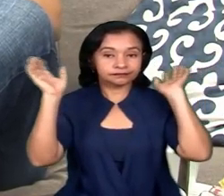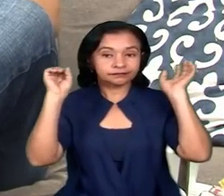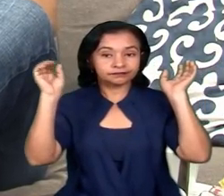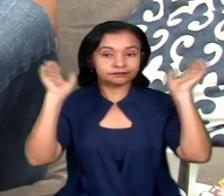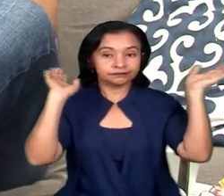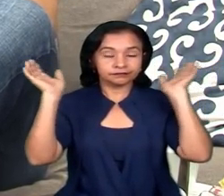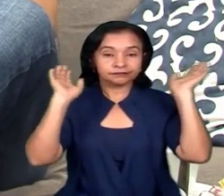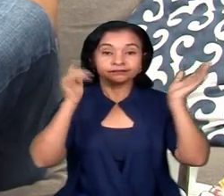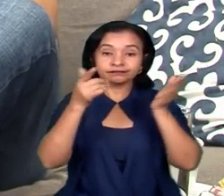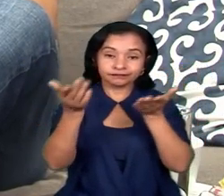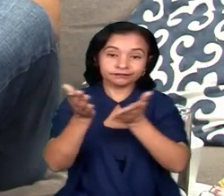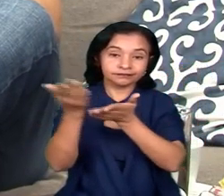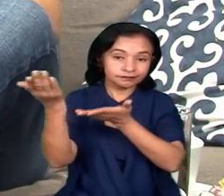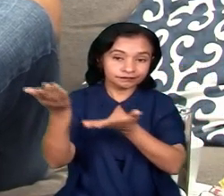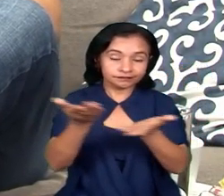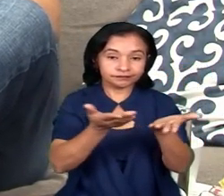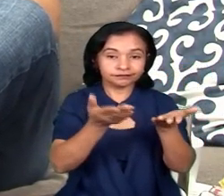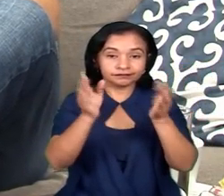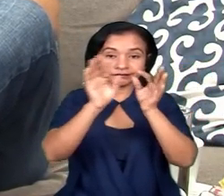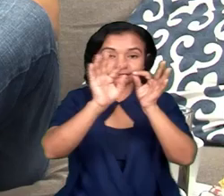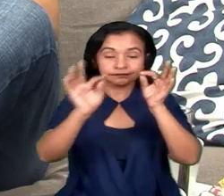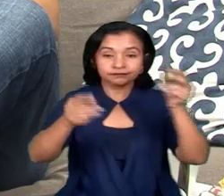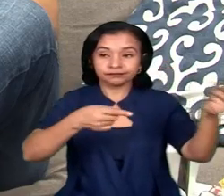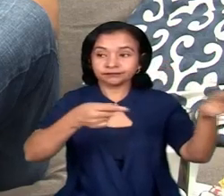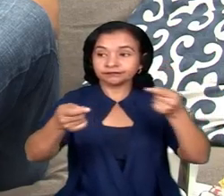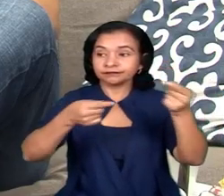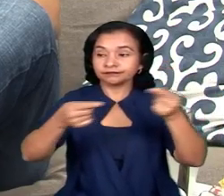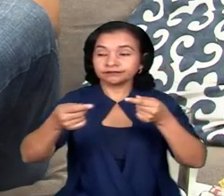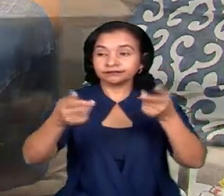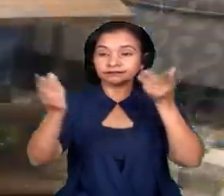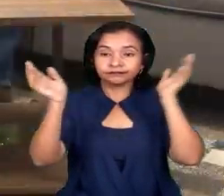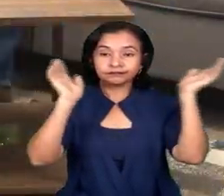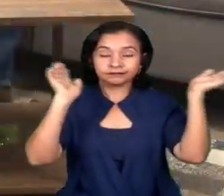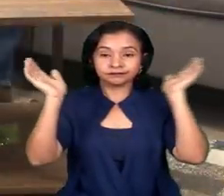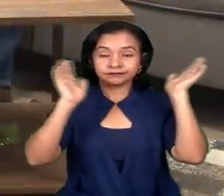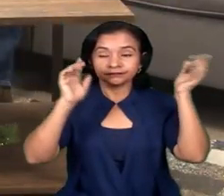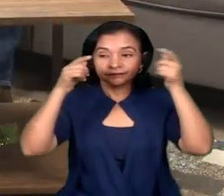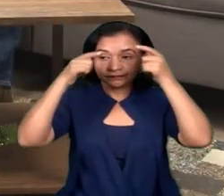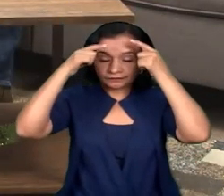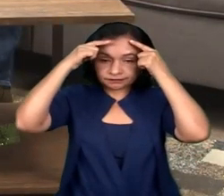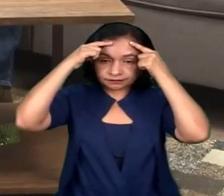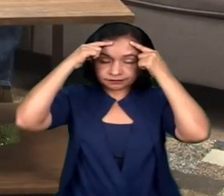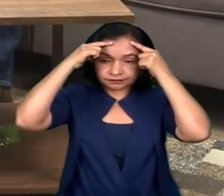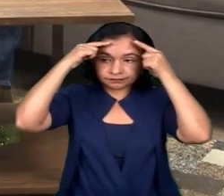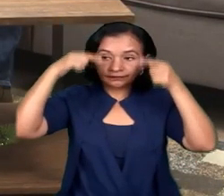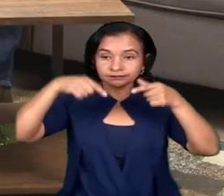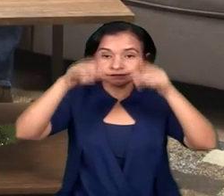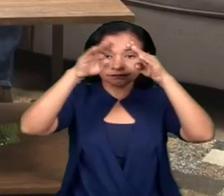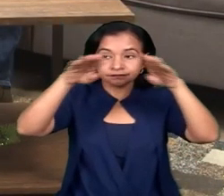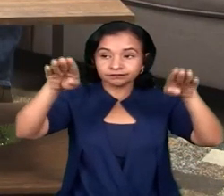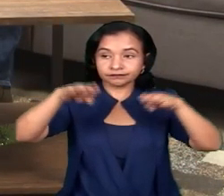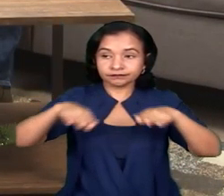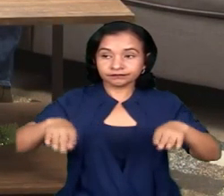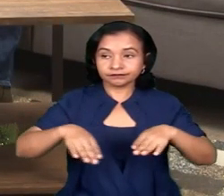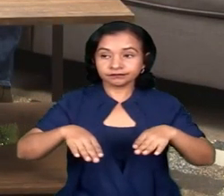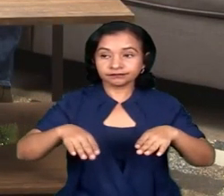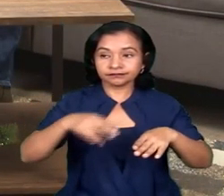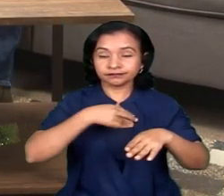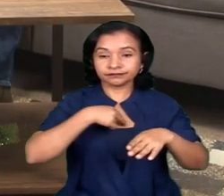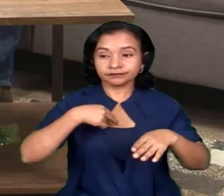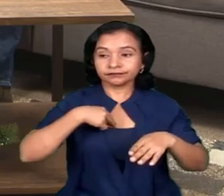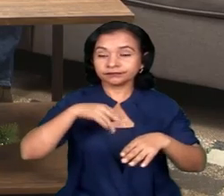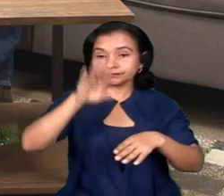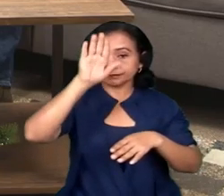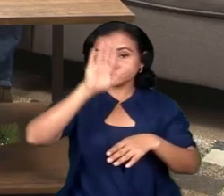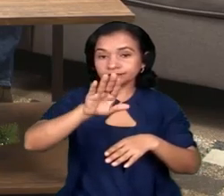también vamos a tener la Feria Navideña de los Mercados en la Avenida Bolívar, donde fue frente al Salvador